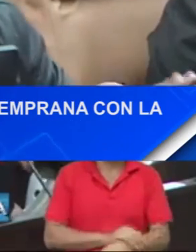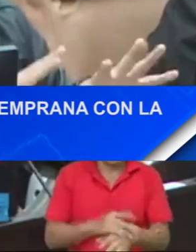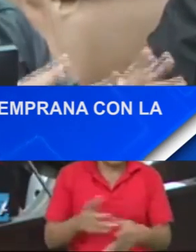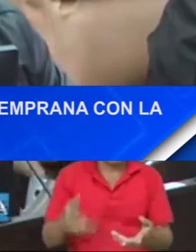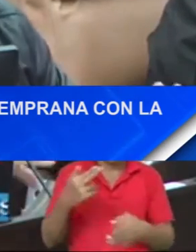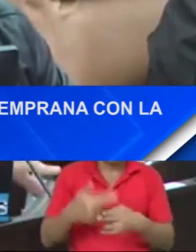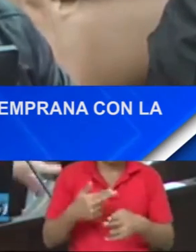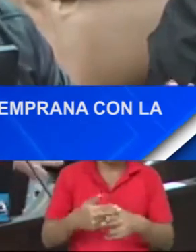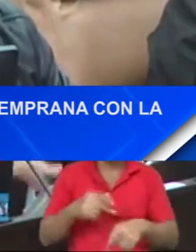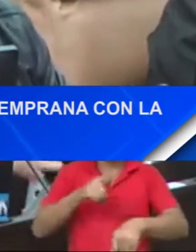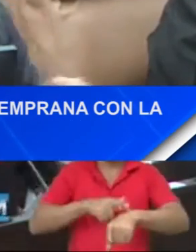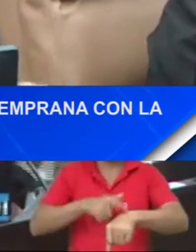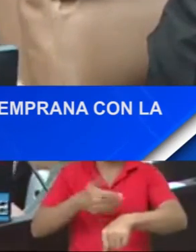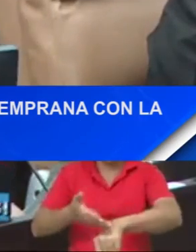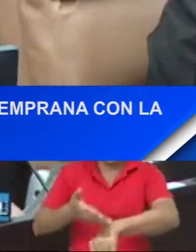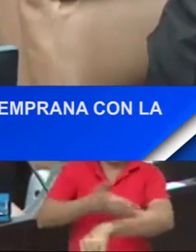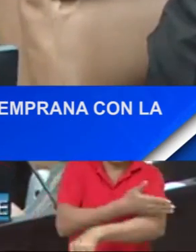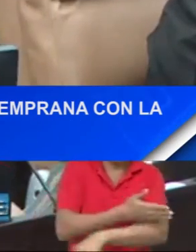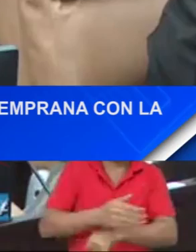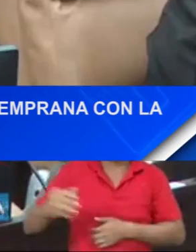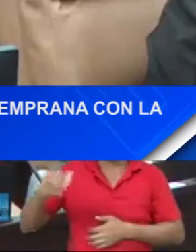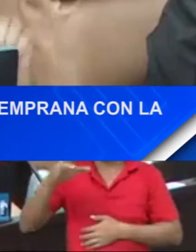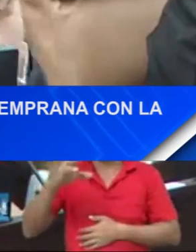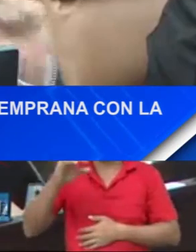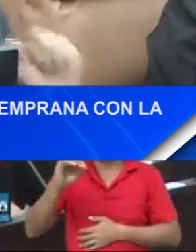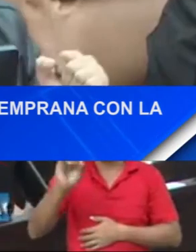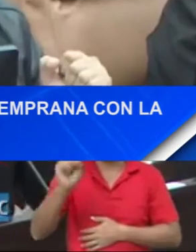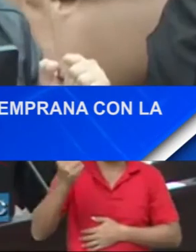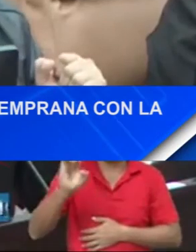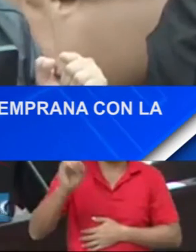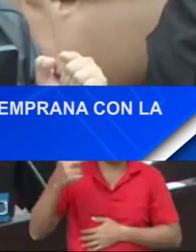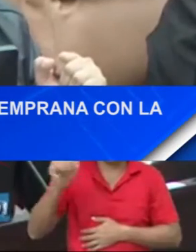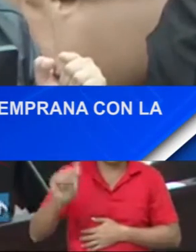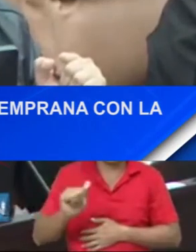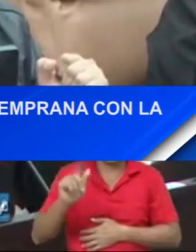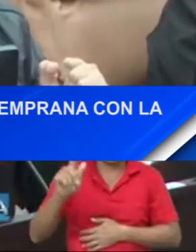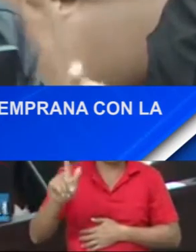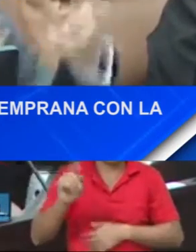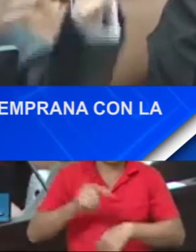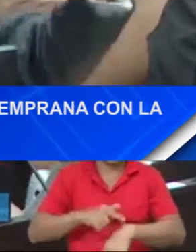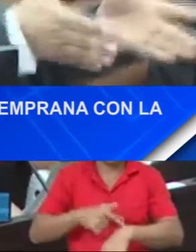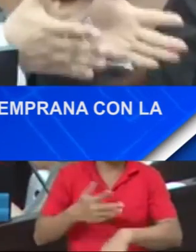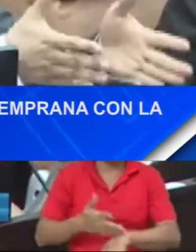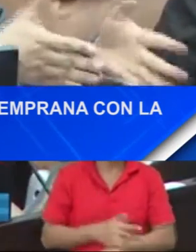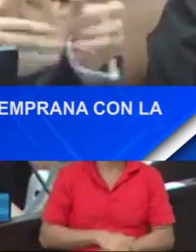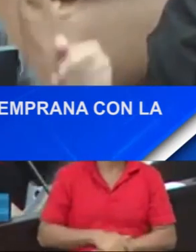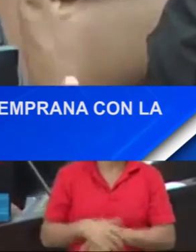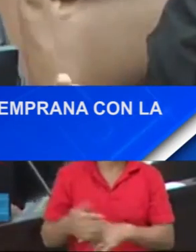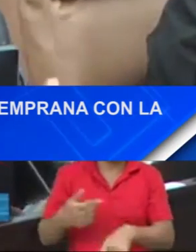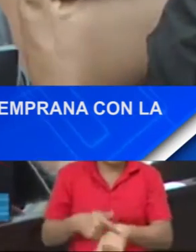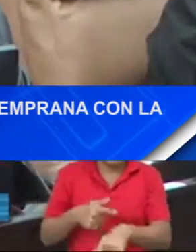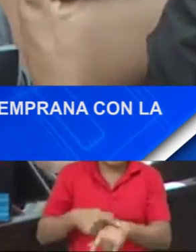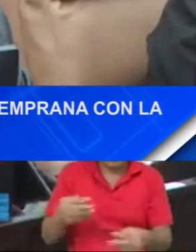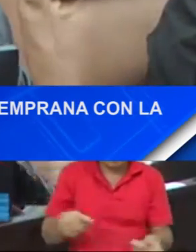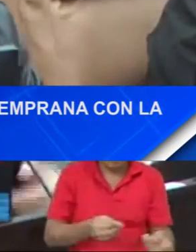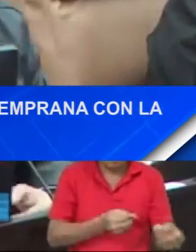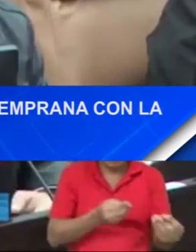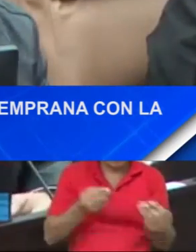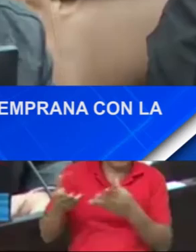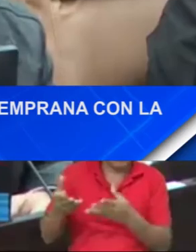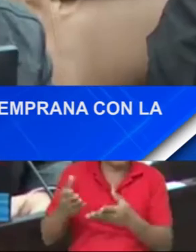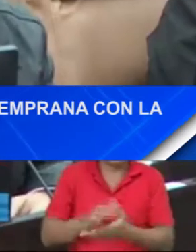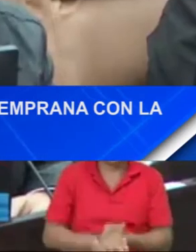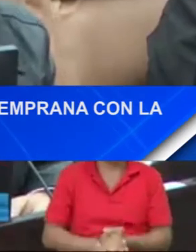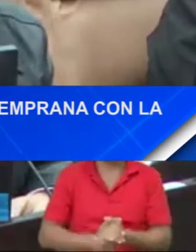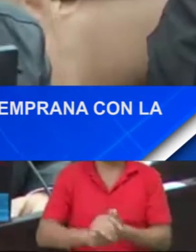que se llama de cosecha temprana, nos está permitiendo incorporar a ese mercado